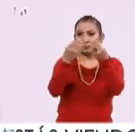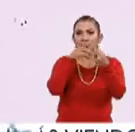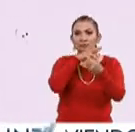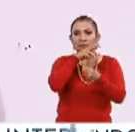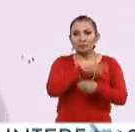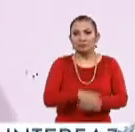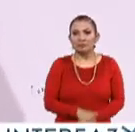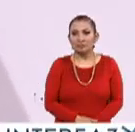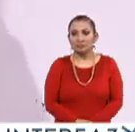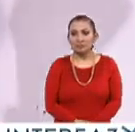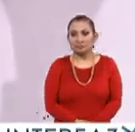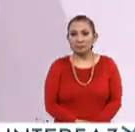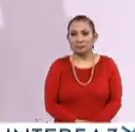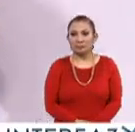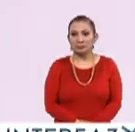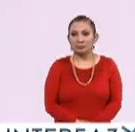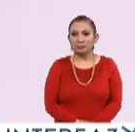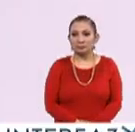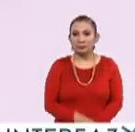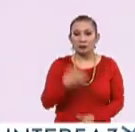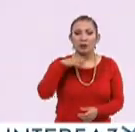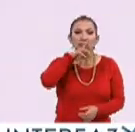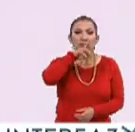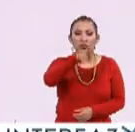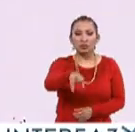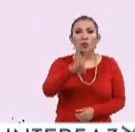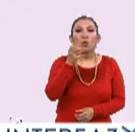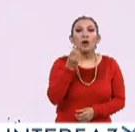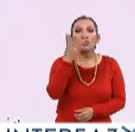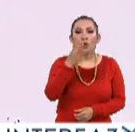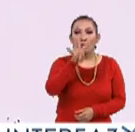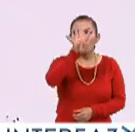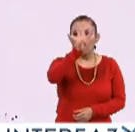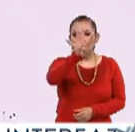automático. Y esto lo paso para acá. Y nada más leo el resultado. ¿Cuánto me dio?